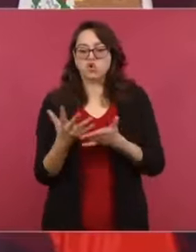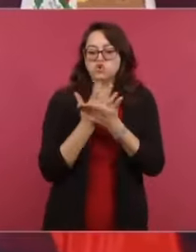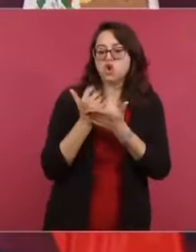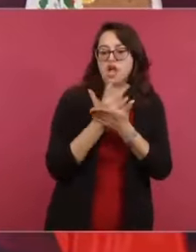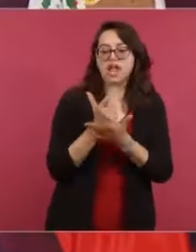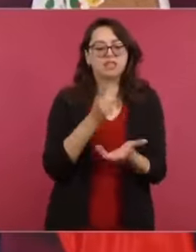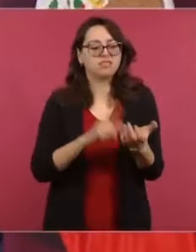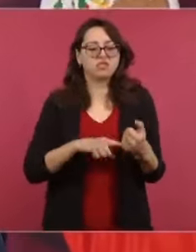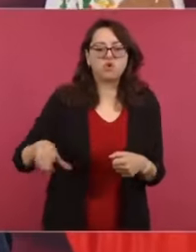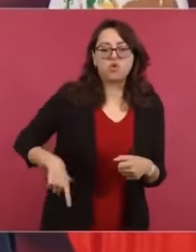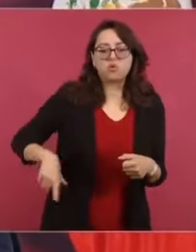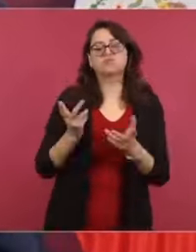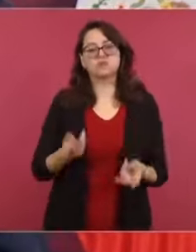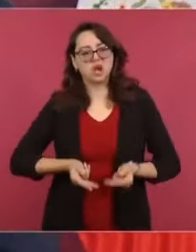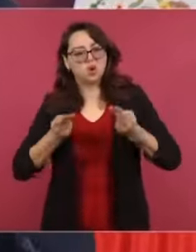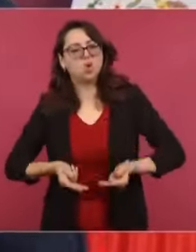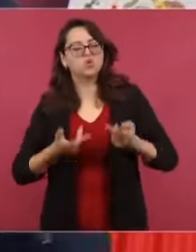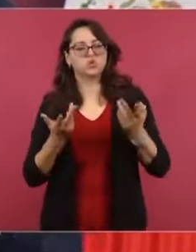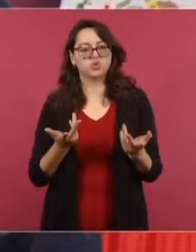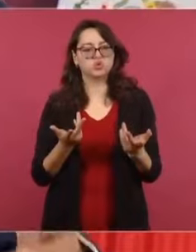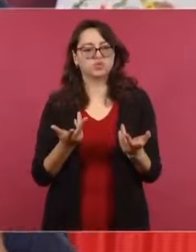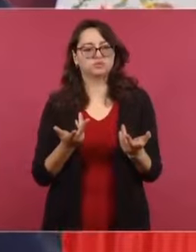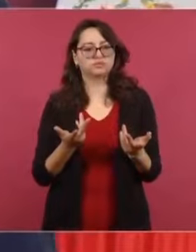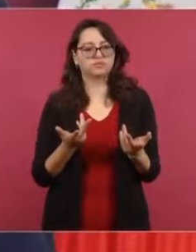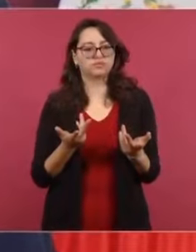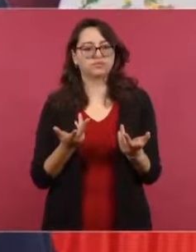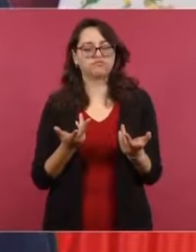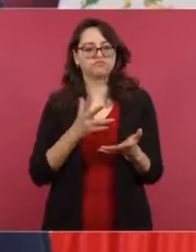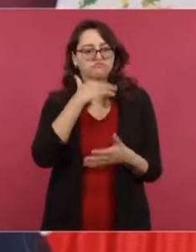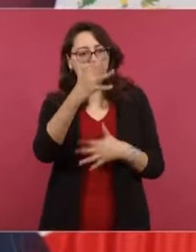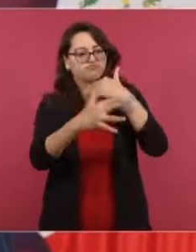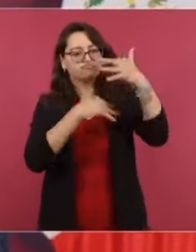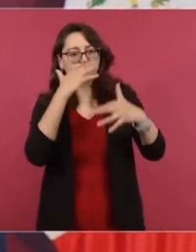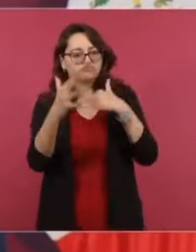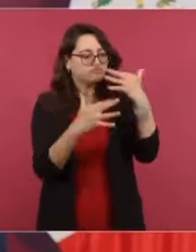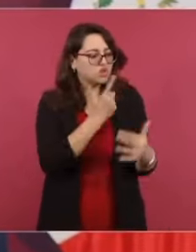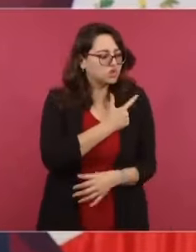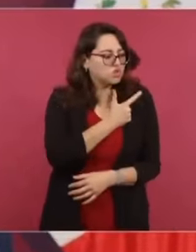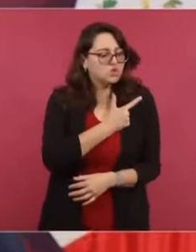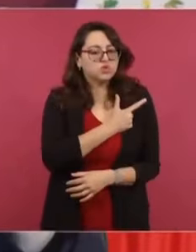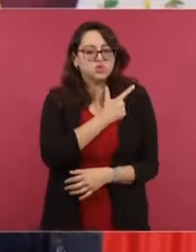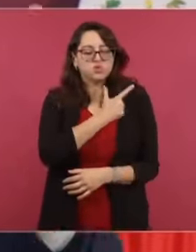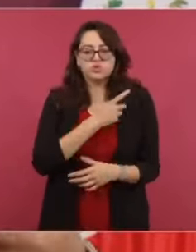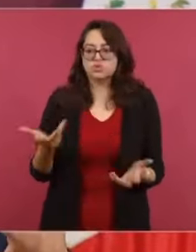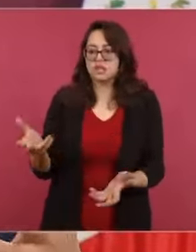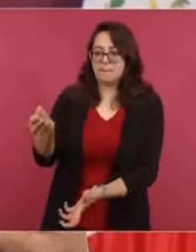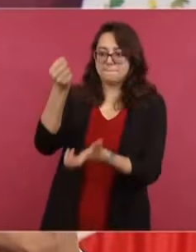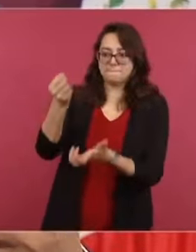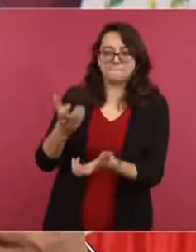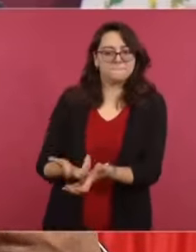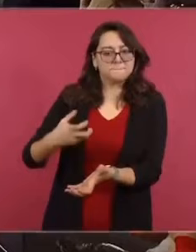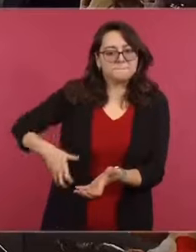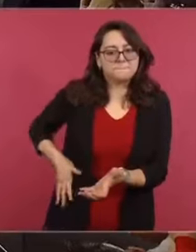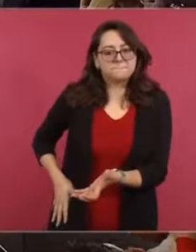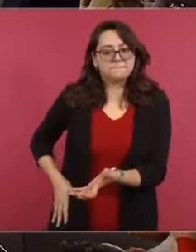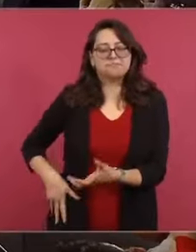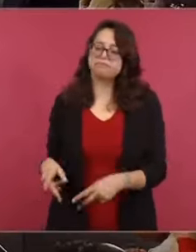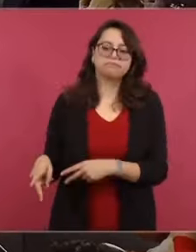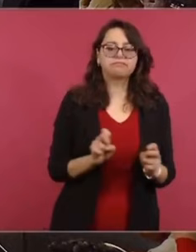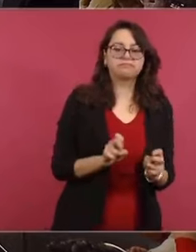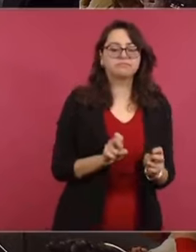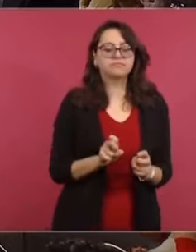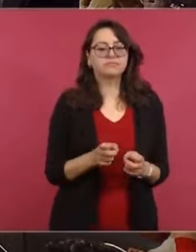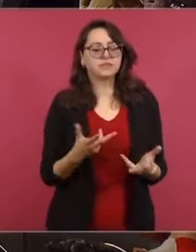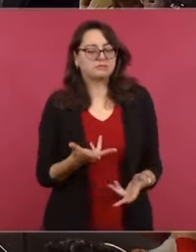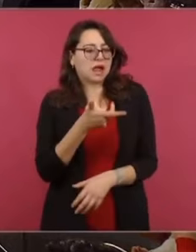al amparo del poder público, quienes se dedicaban a la corrupción, a robarse lo que pertenecía